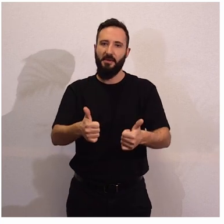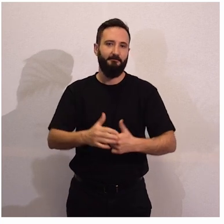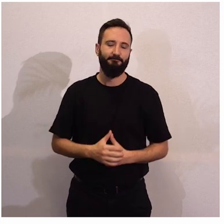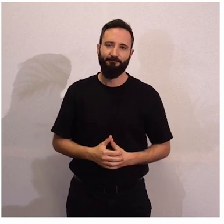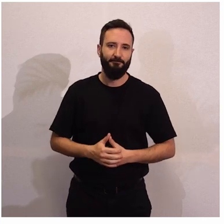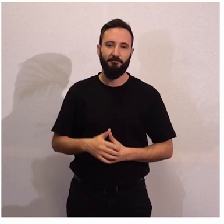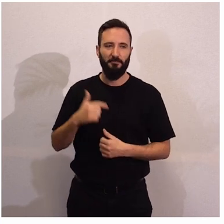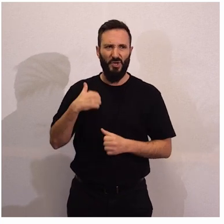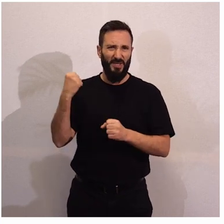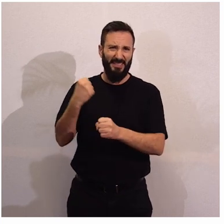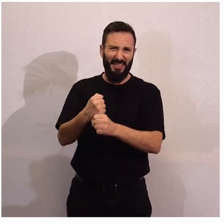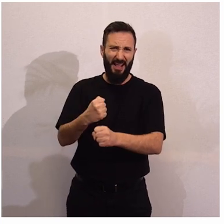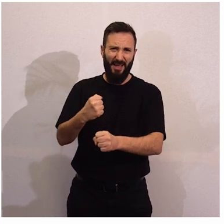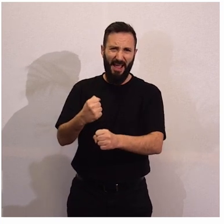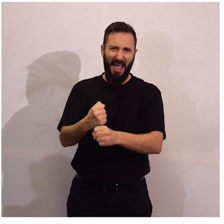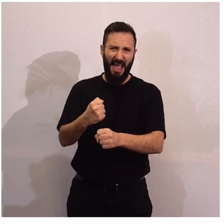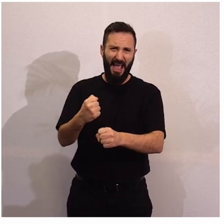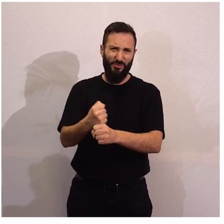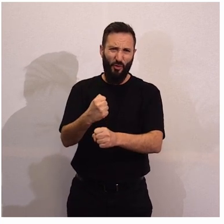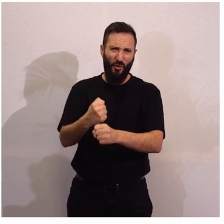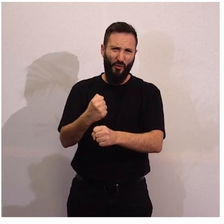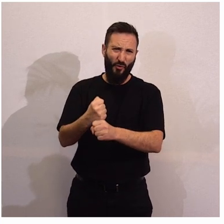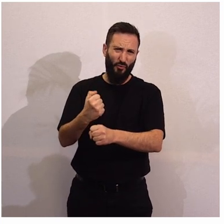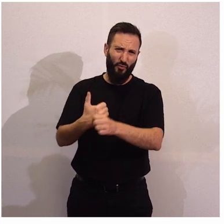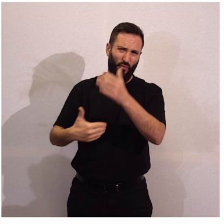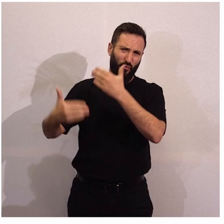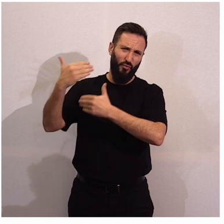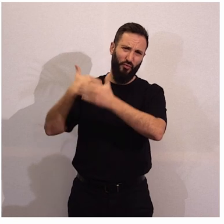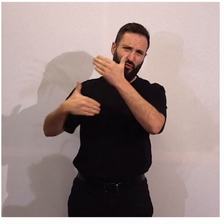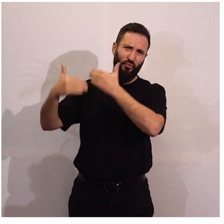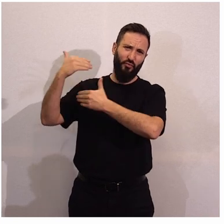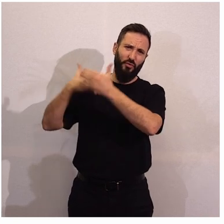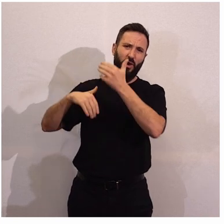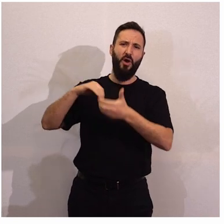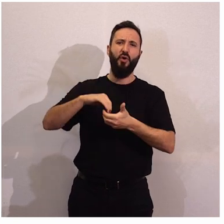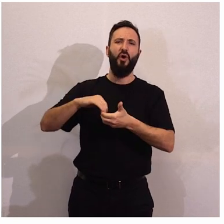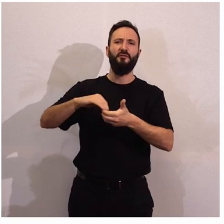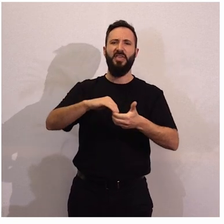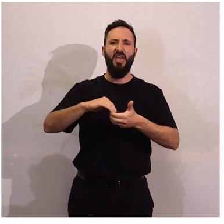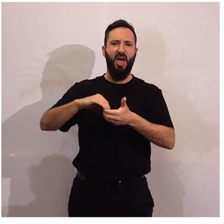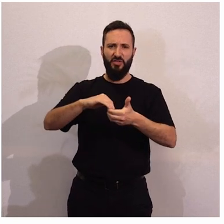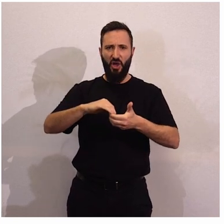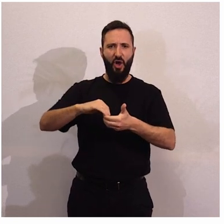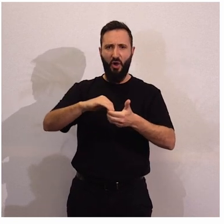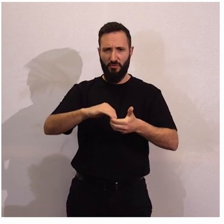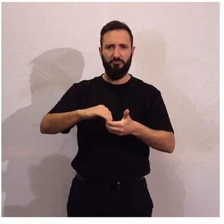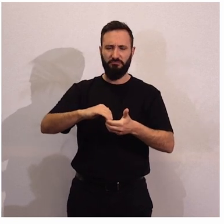Yo he trabajado mucho tiempo y tengo muchos vínculos con la Confederación Estatal de Personas Sordas y